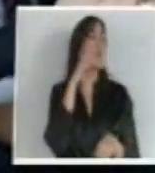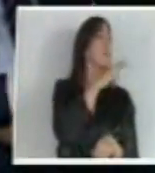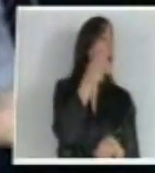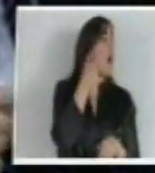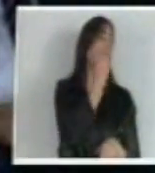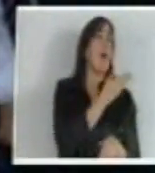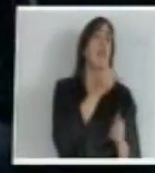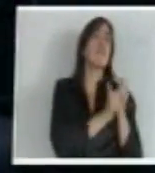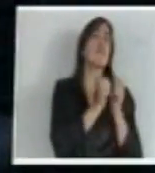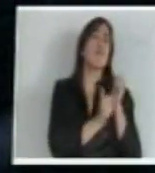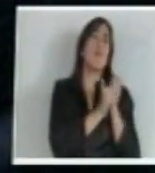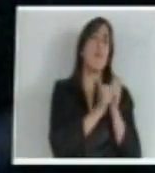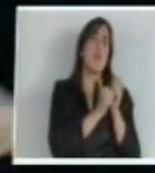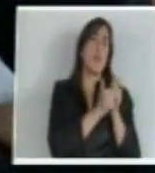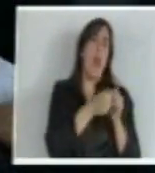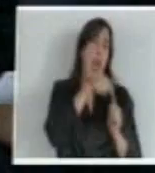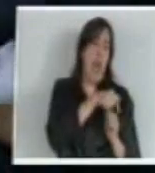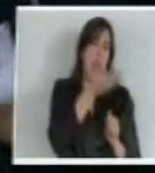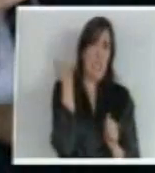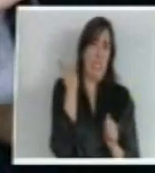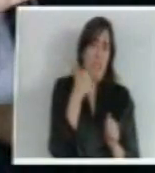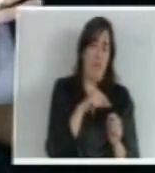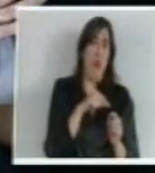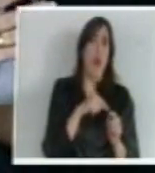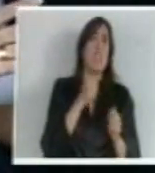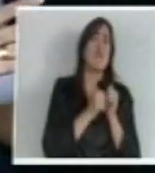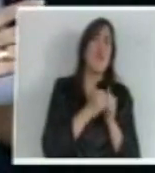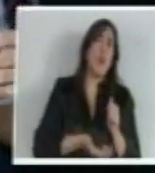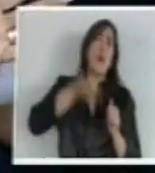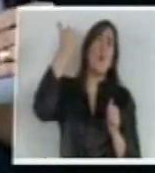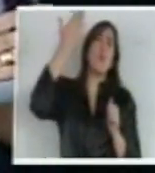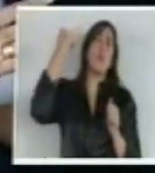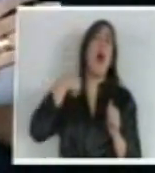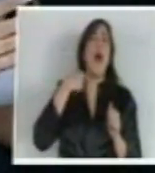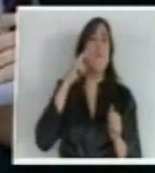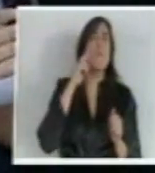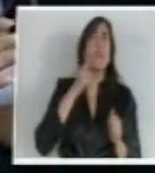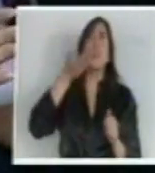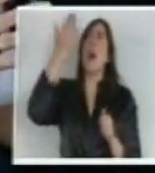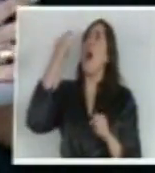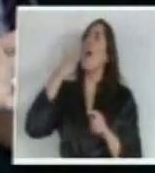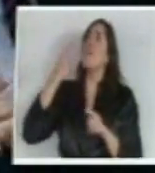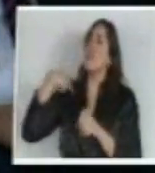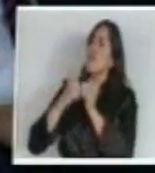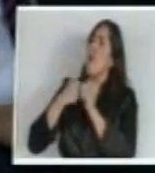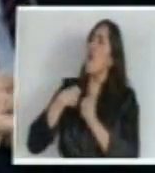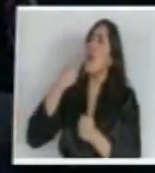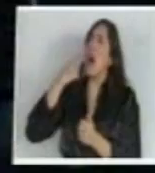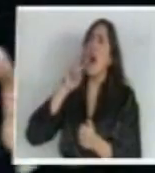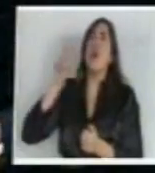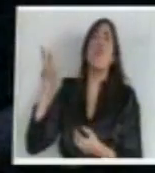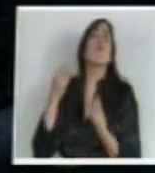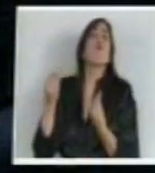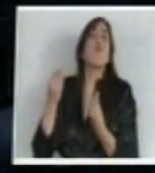tan reciente, la historia que vino después de 1816 en nuestro país, cuando nos